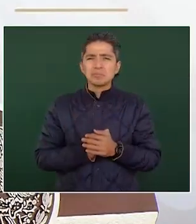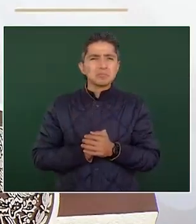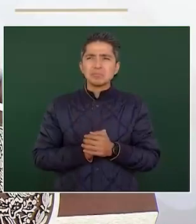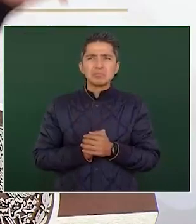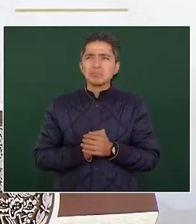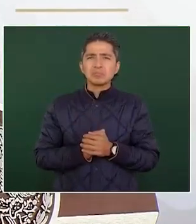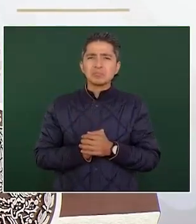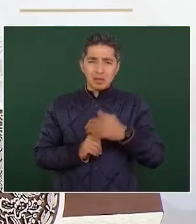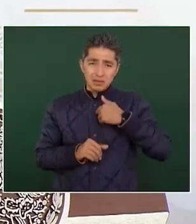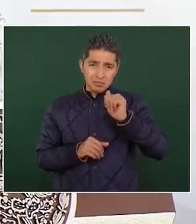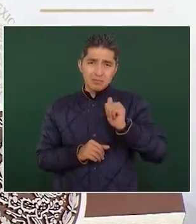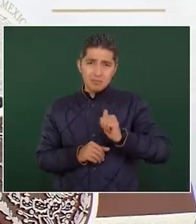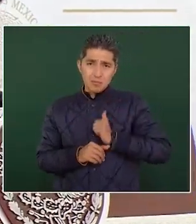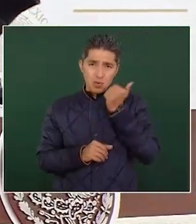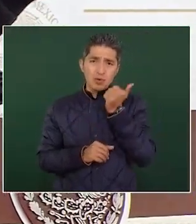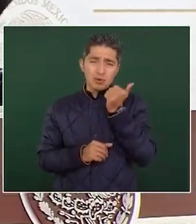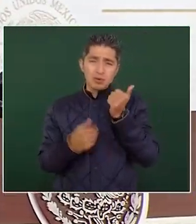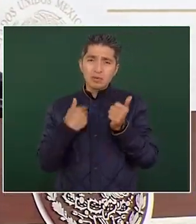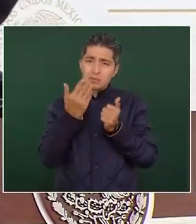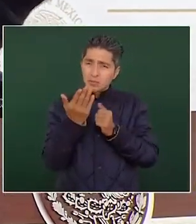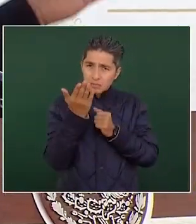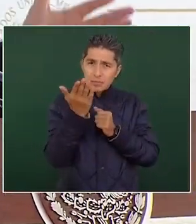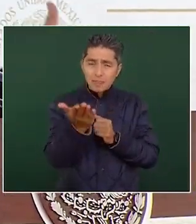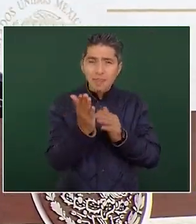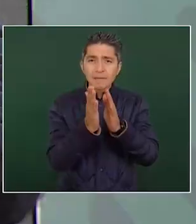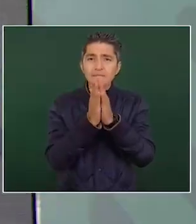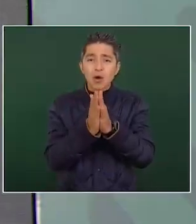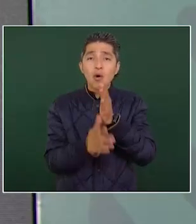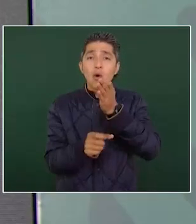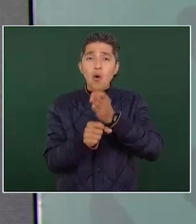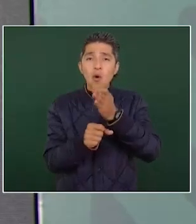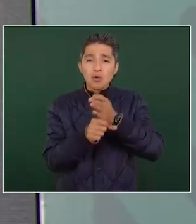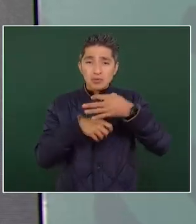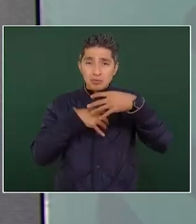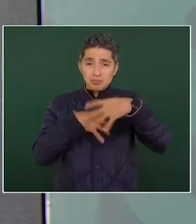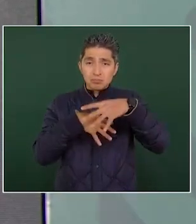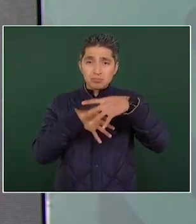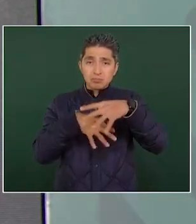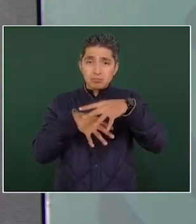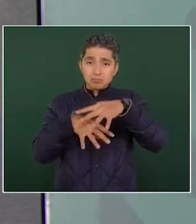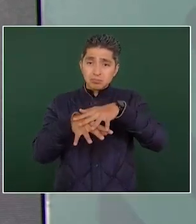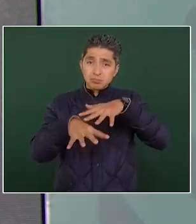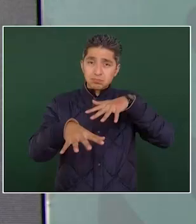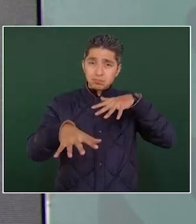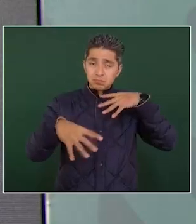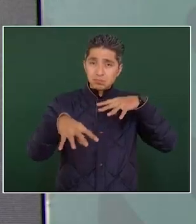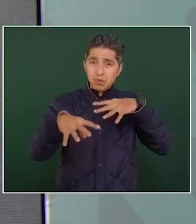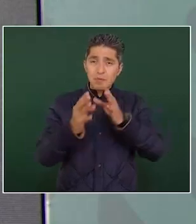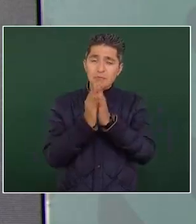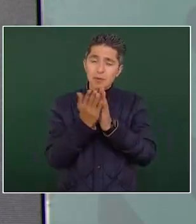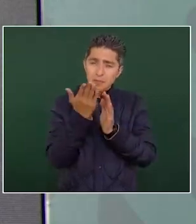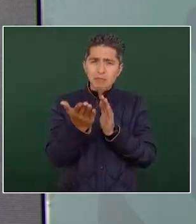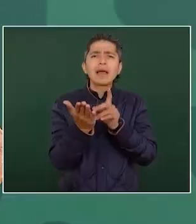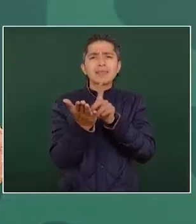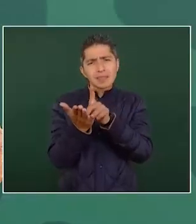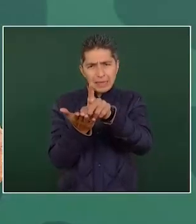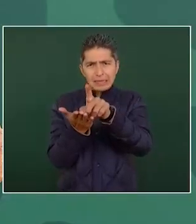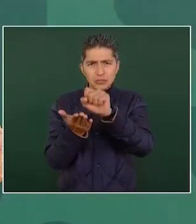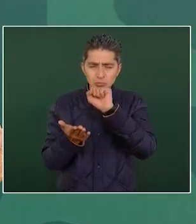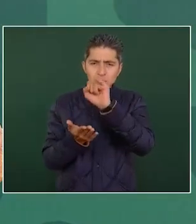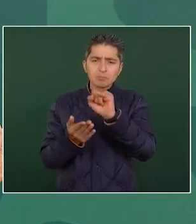Lo aprovecho también para hacer un llamado a quienes hoy se van a manifestar, que tienen todo el derecho de